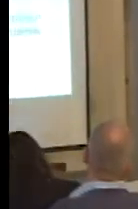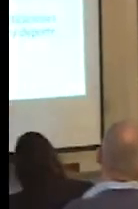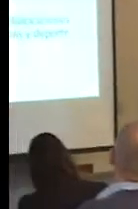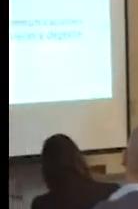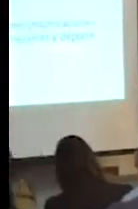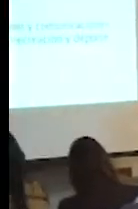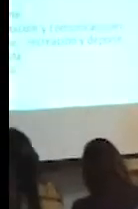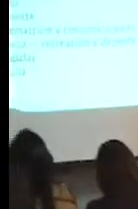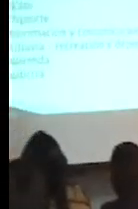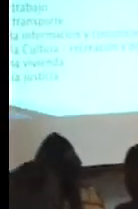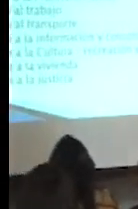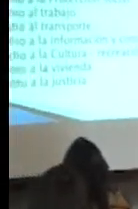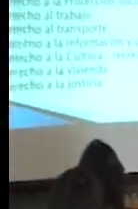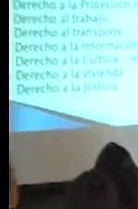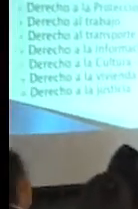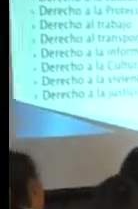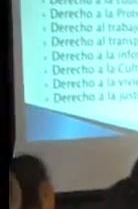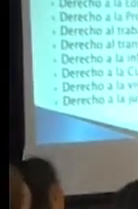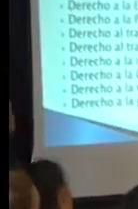Porque si nos pasa